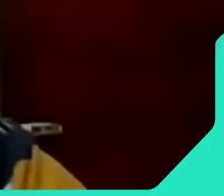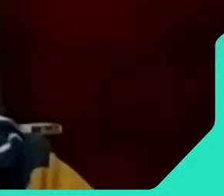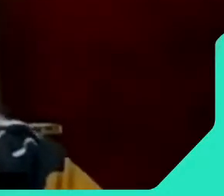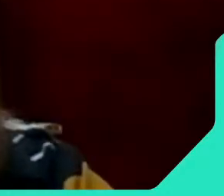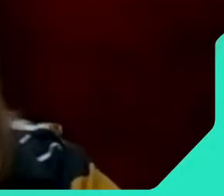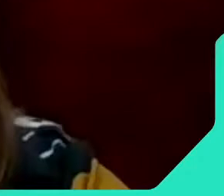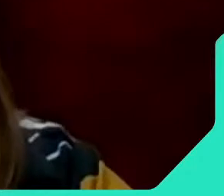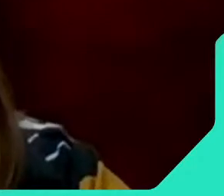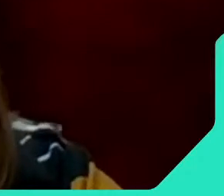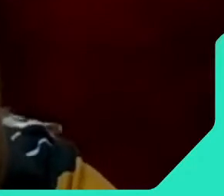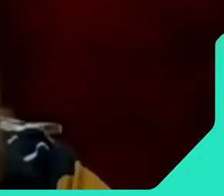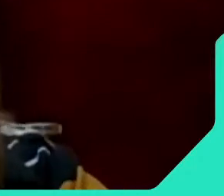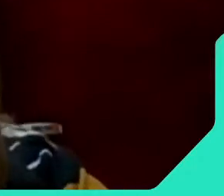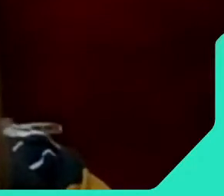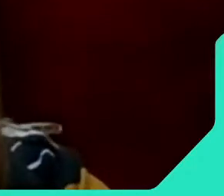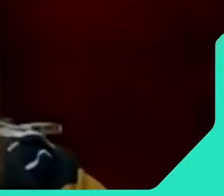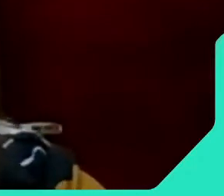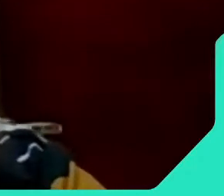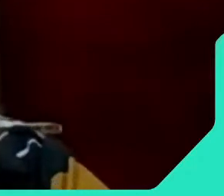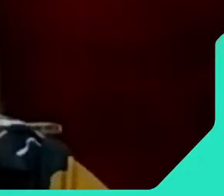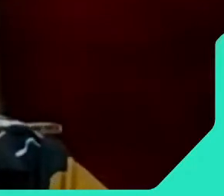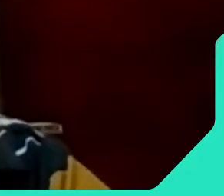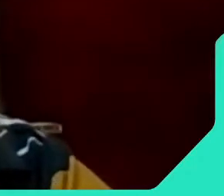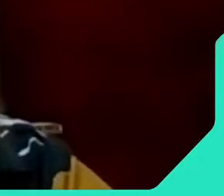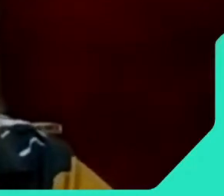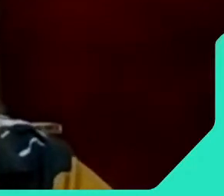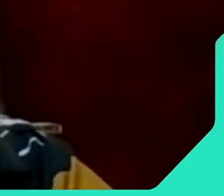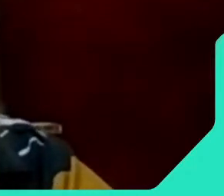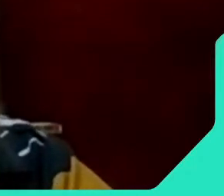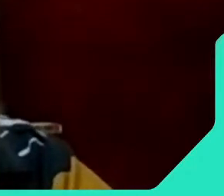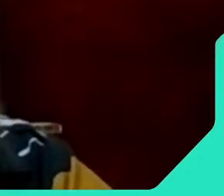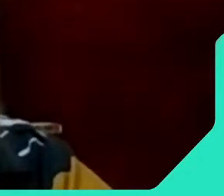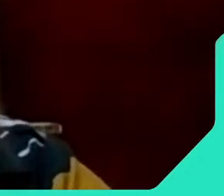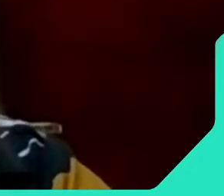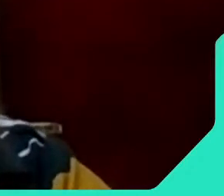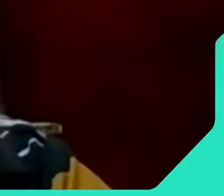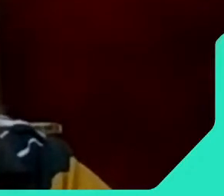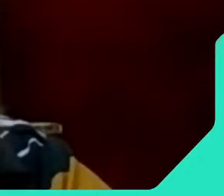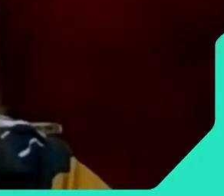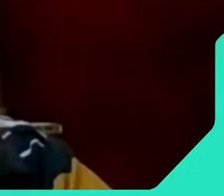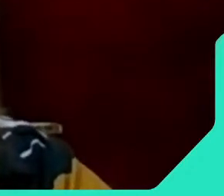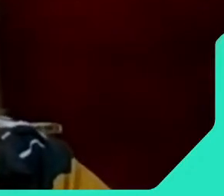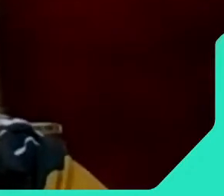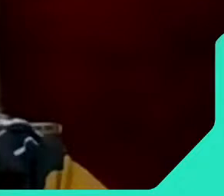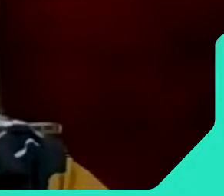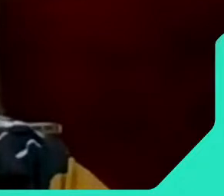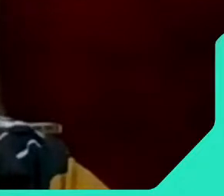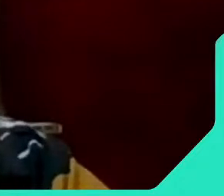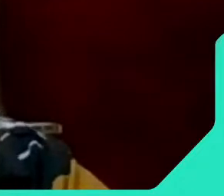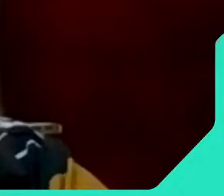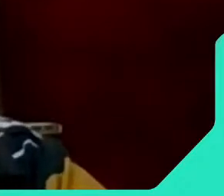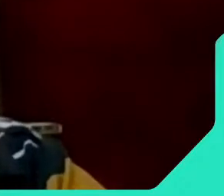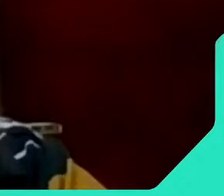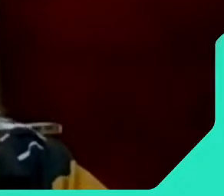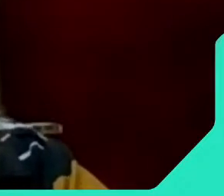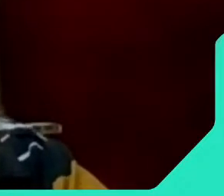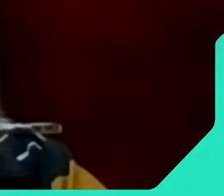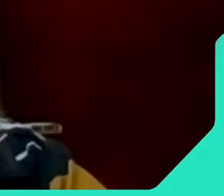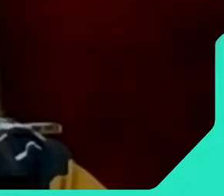dijo en el video la señora decana. Así que para adelantar un paso